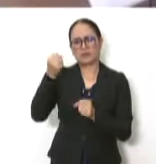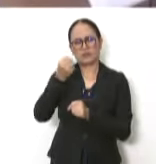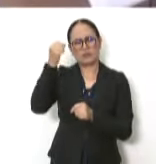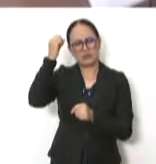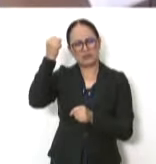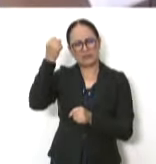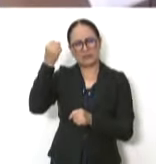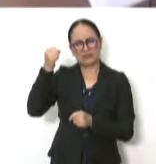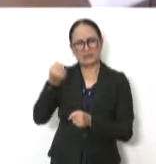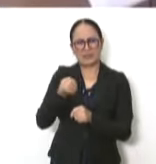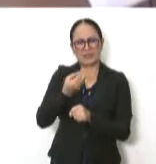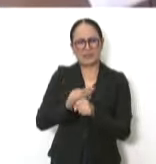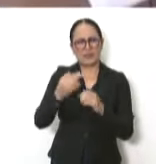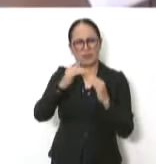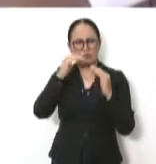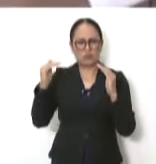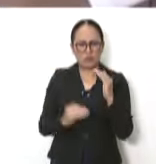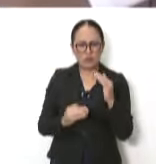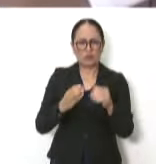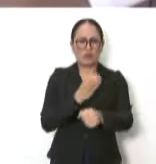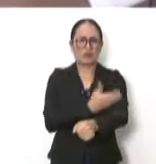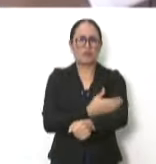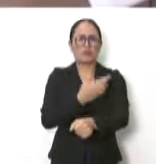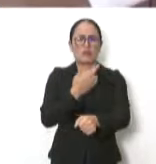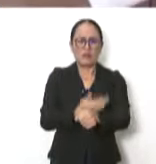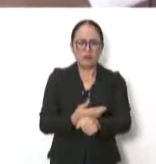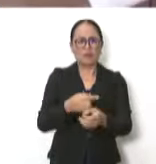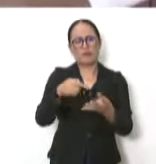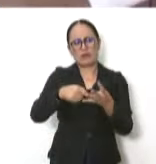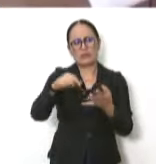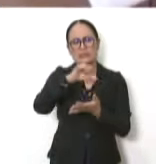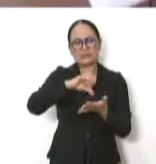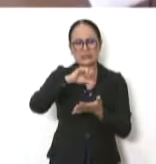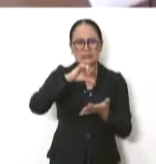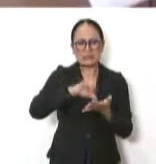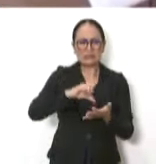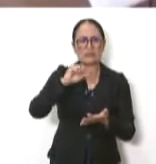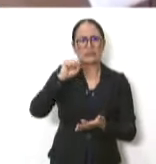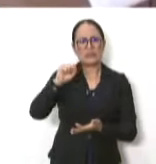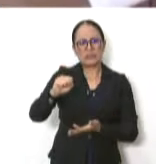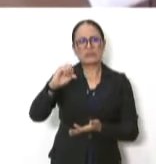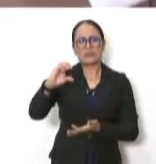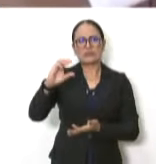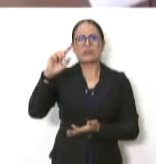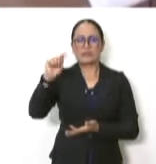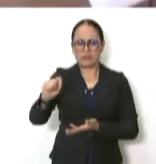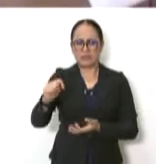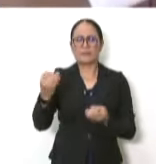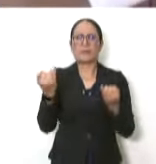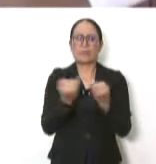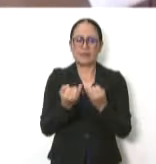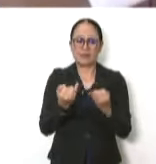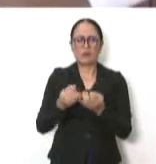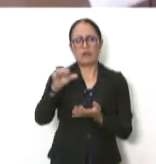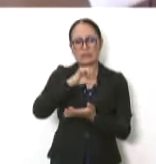de Infraestructura, a la Coordinación General de los Centros SCT y al director general del